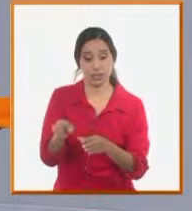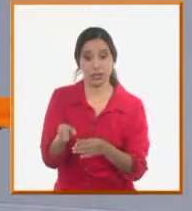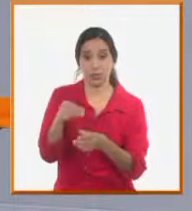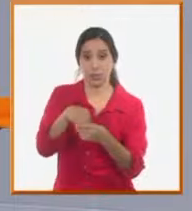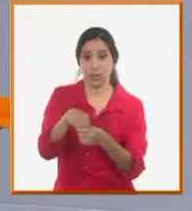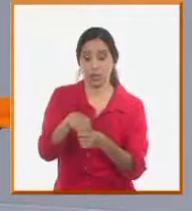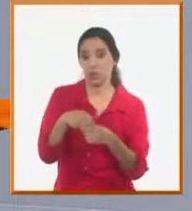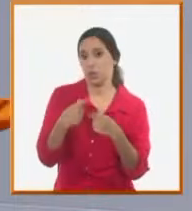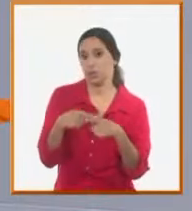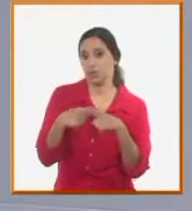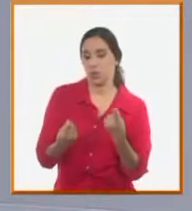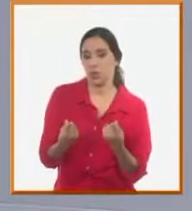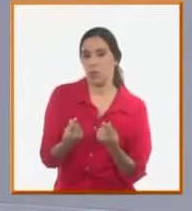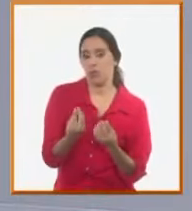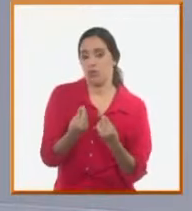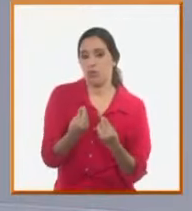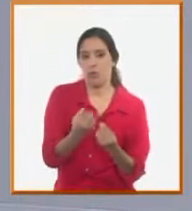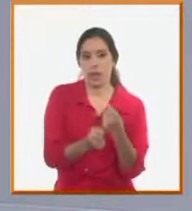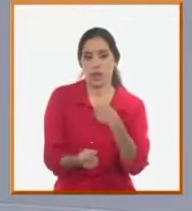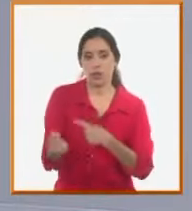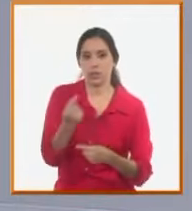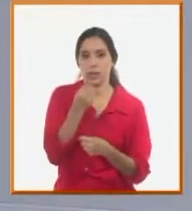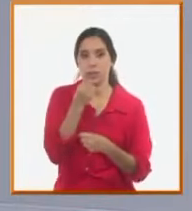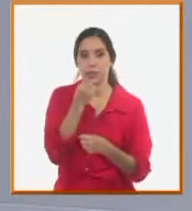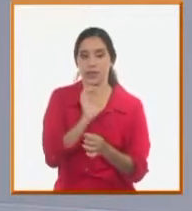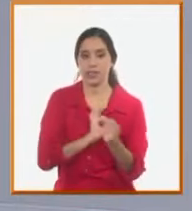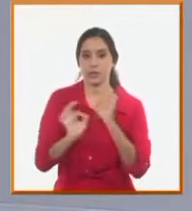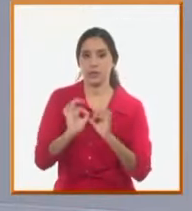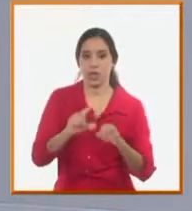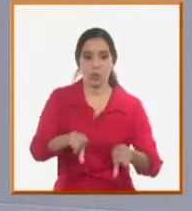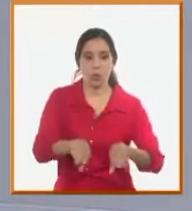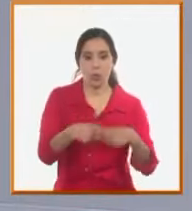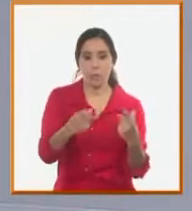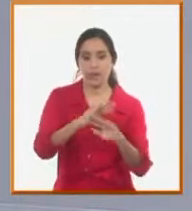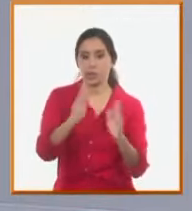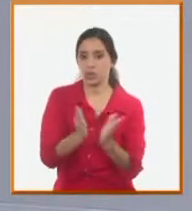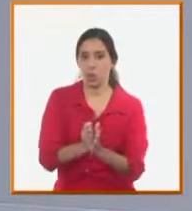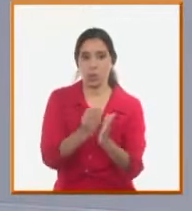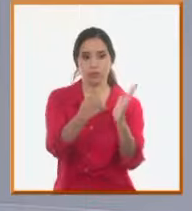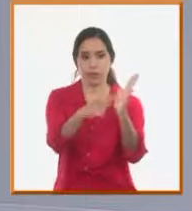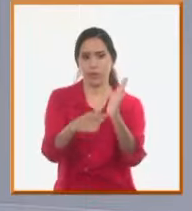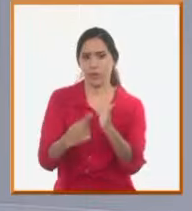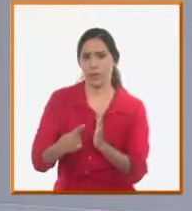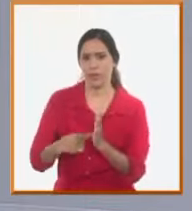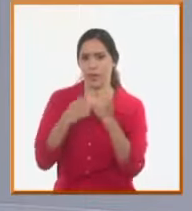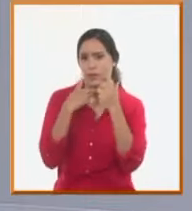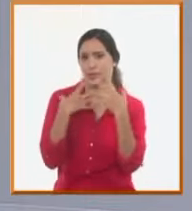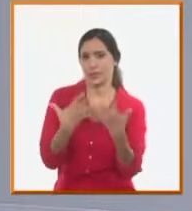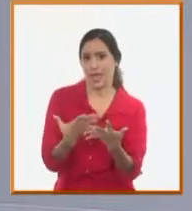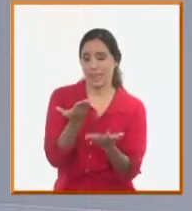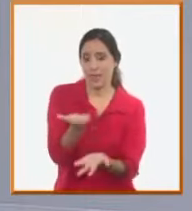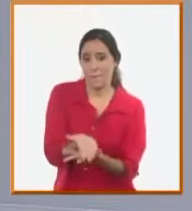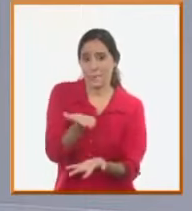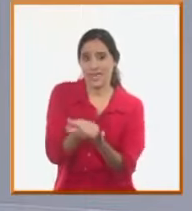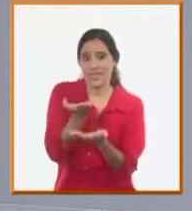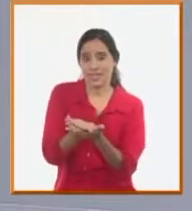se pueden asegurar? Bueno, las que cumplan con todos los requisitos técnicos exigidos